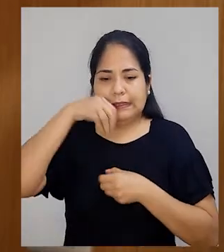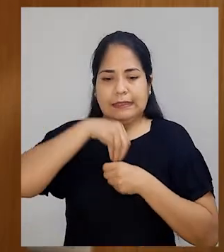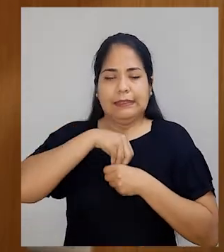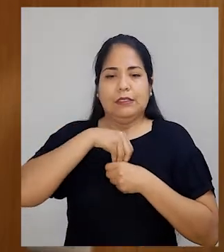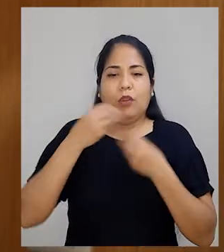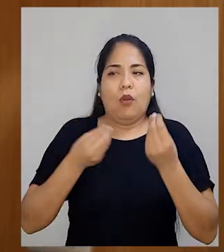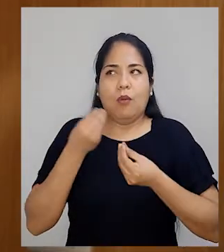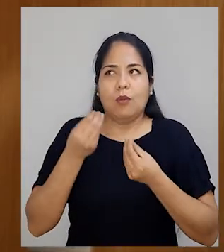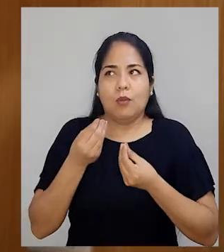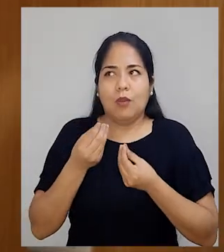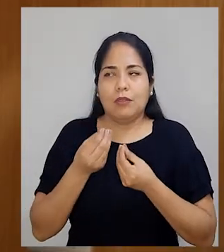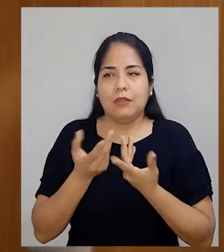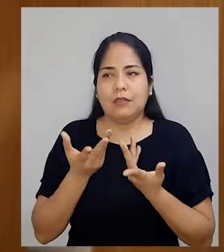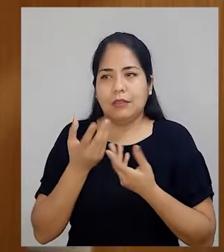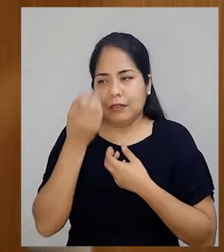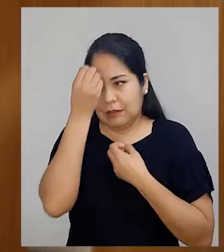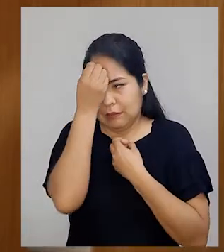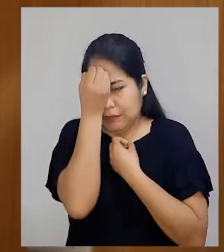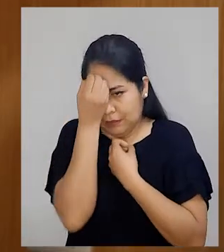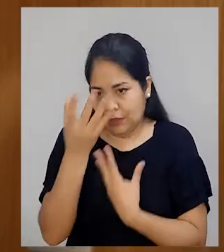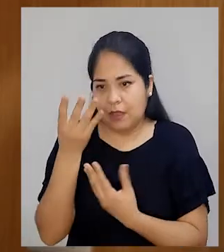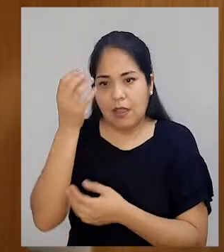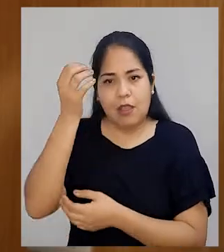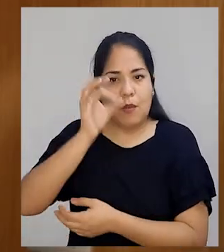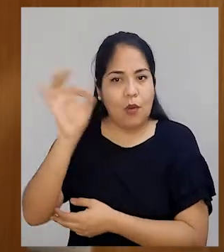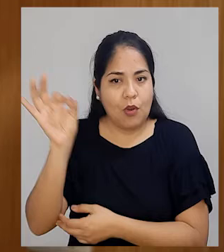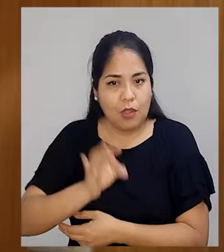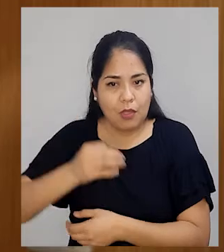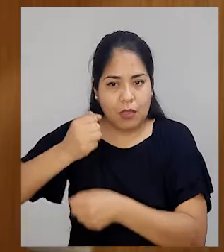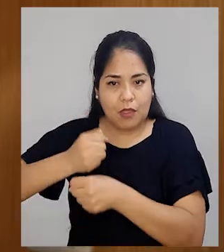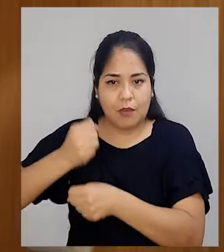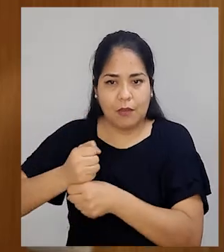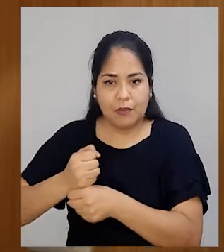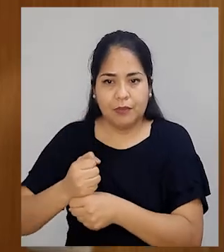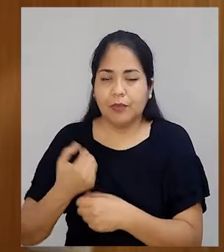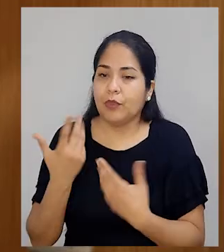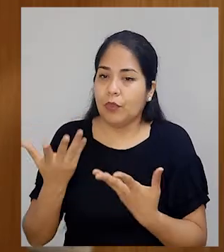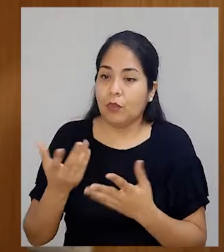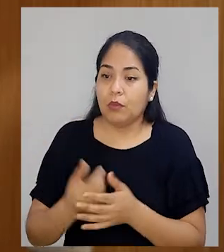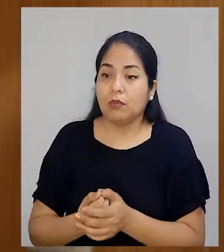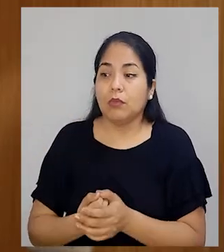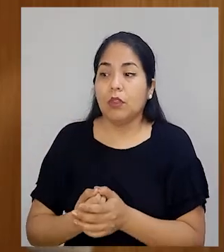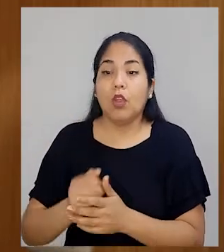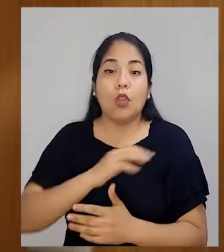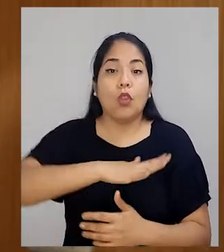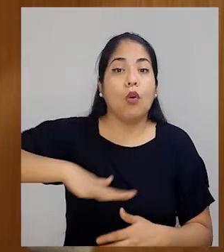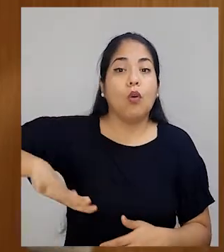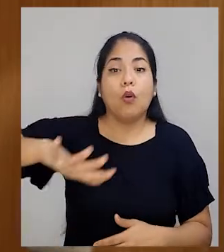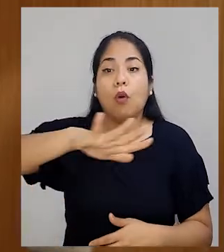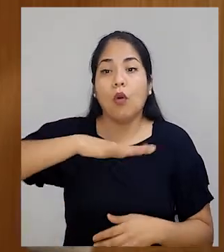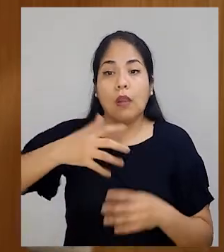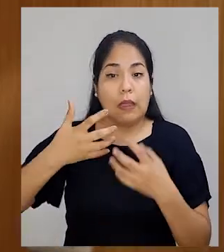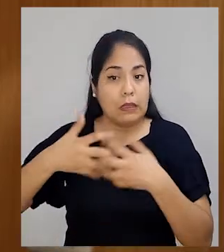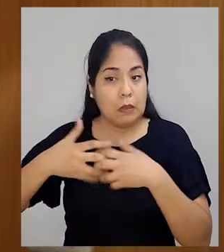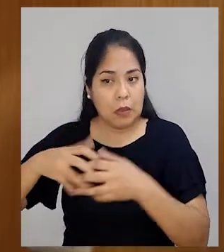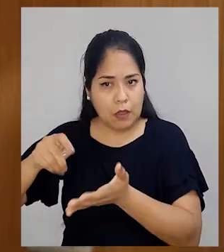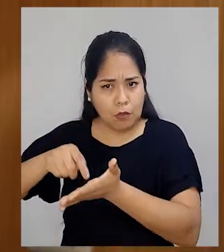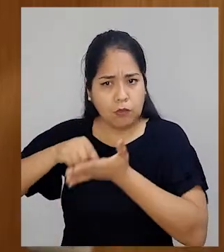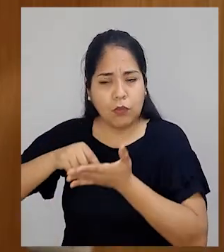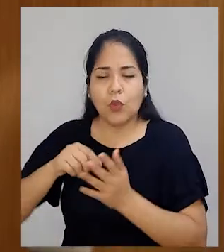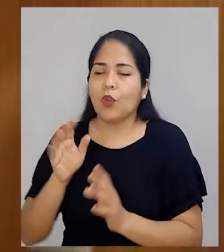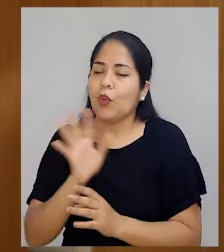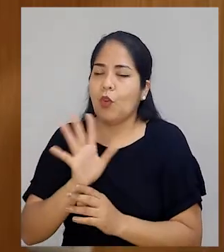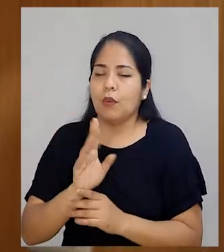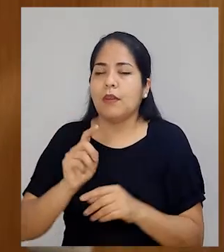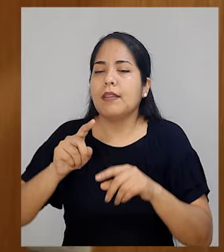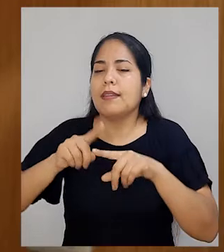tienen interiorizado el cumplimiento de la cuota de empleo, ¿no? Reitero que no todos los empleadores están obligados a cumplir la cuota,